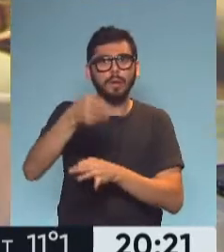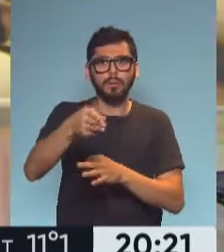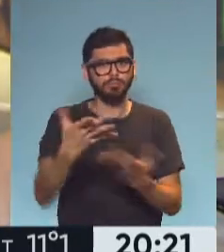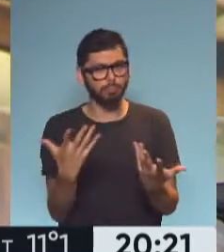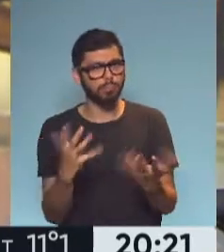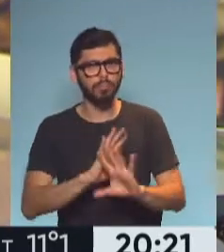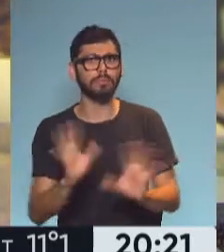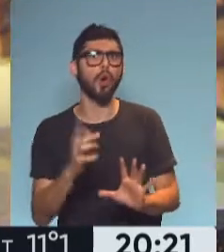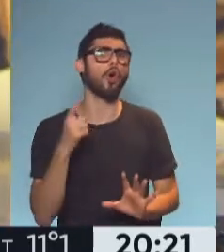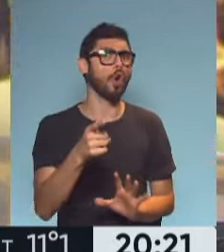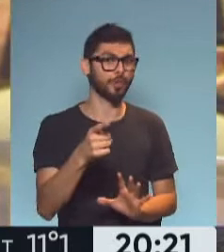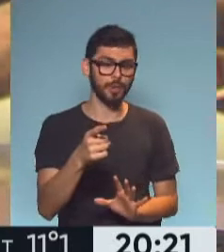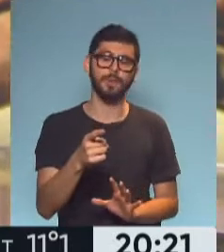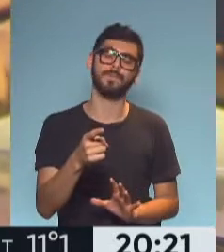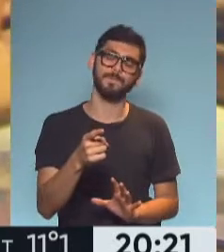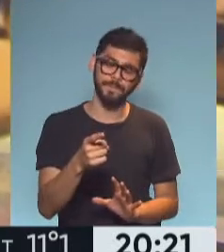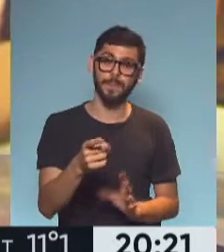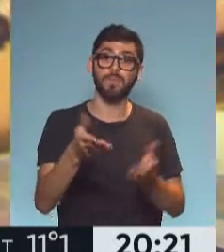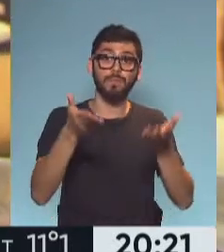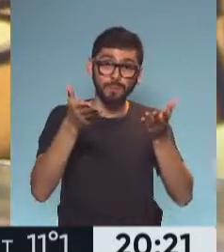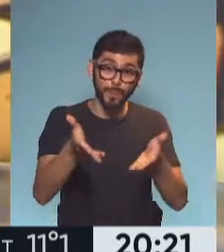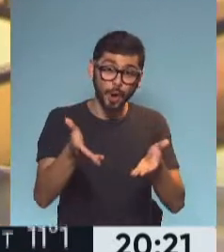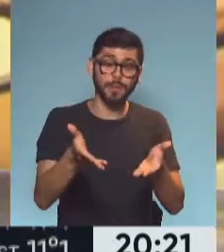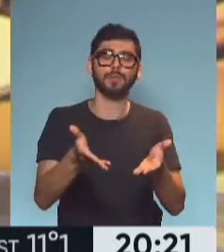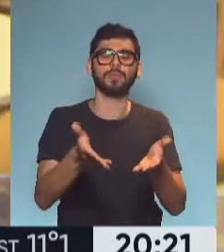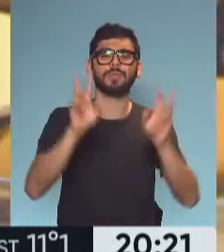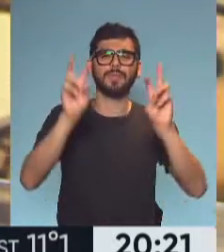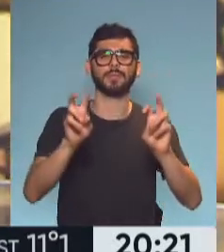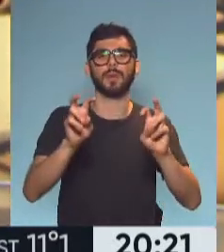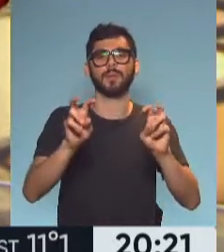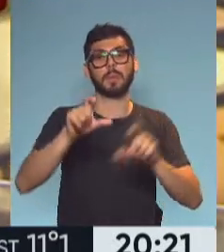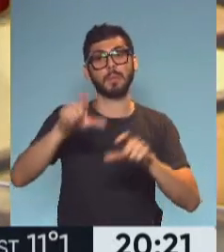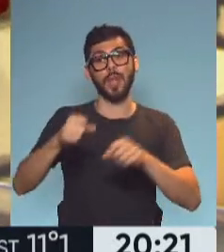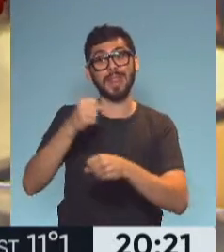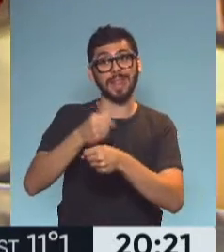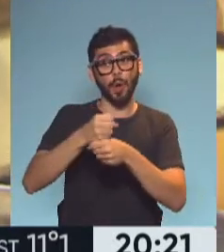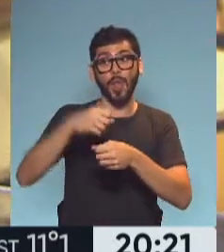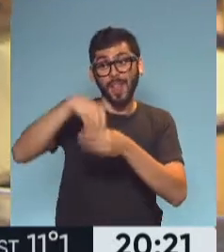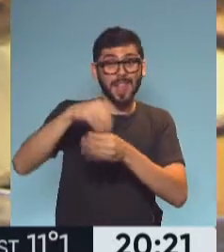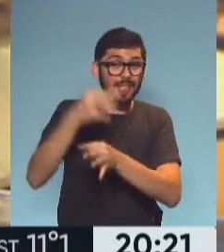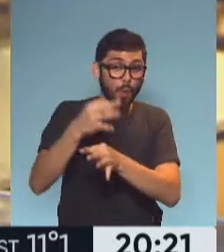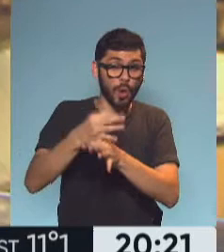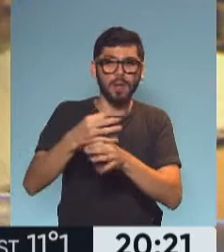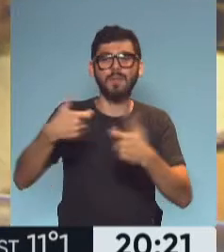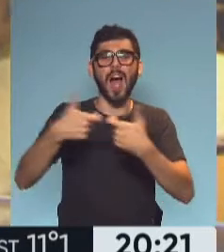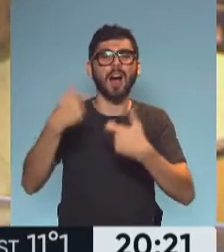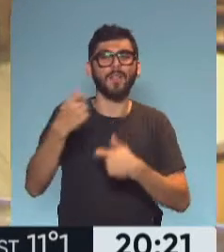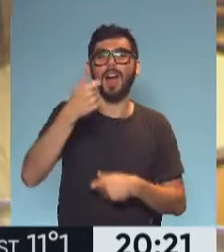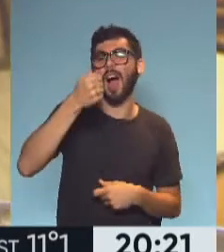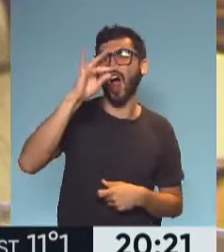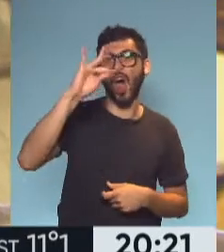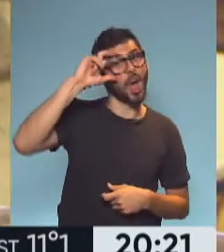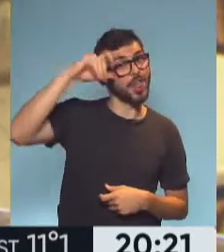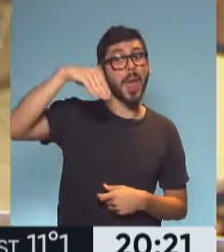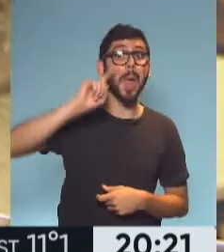presencialidad en las escuelas. Precisamente, y a propósito de este tema, los trabajadores de la educación nucleados en ADEMIS realizaron